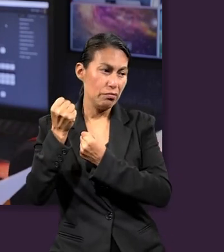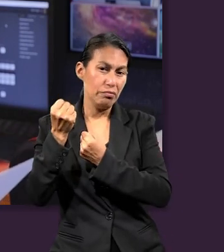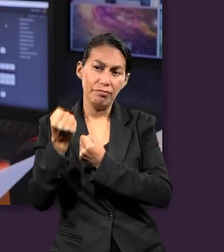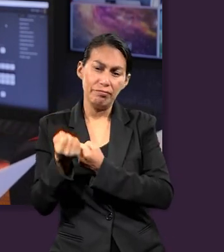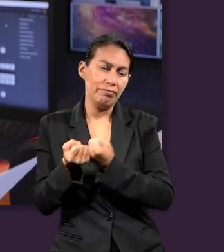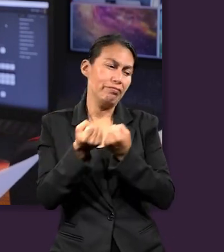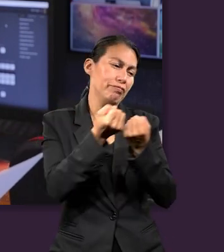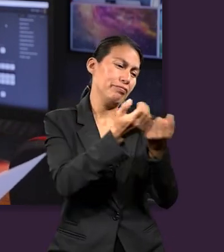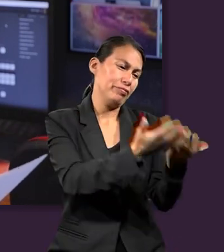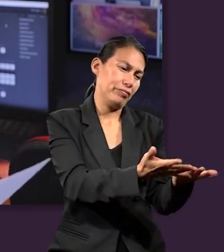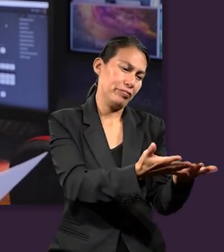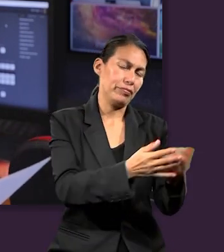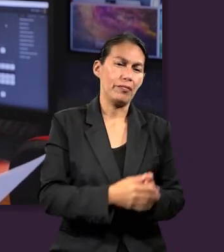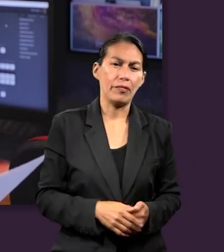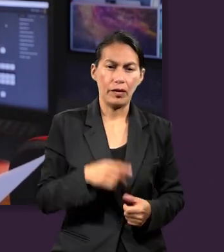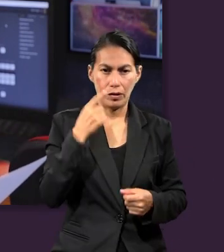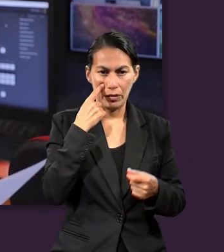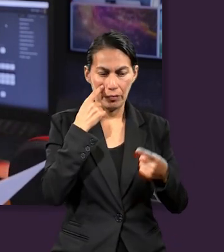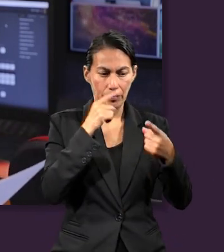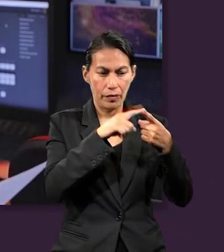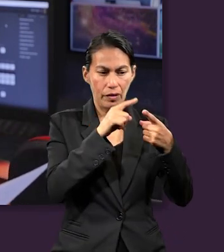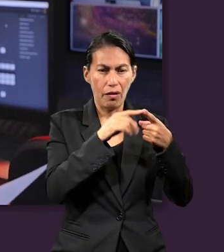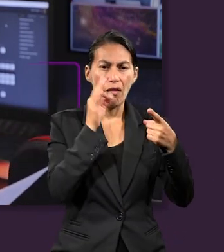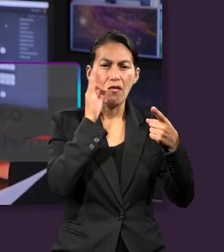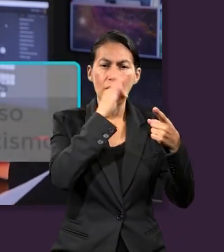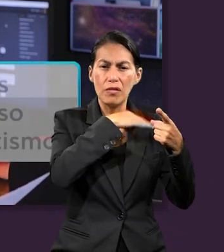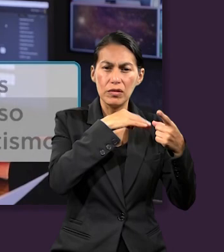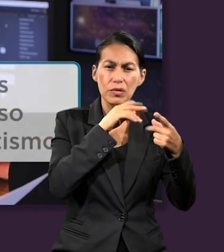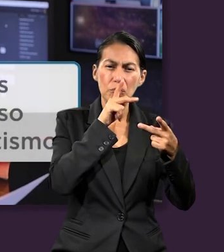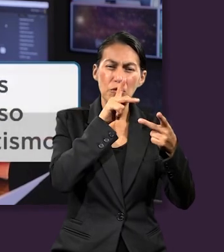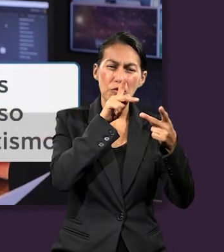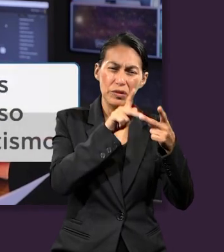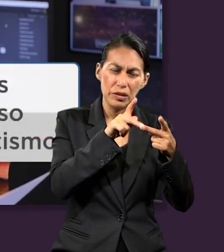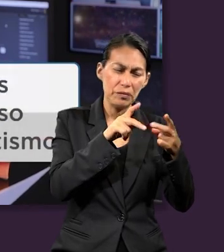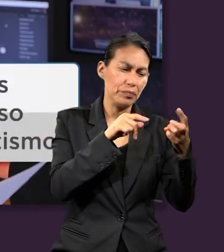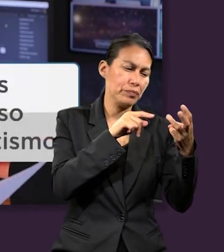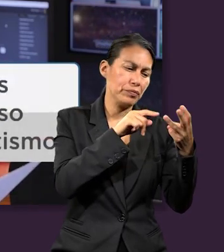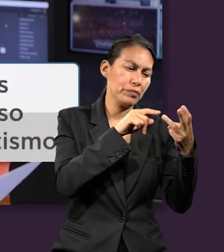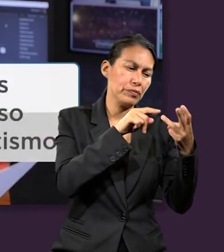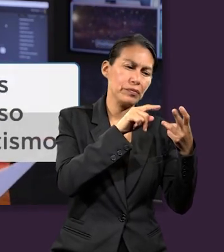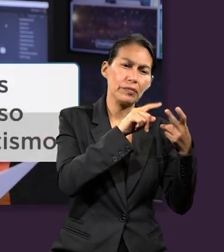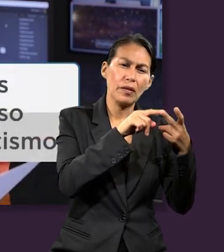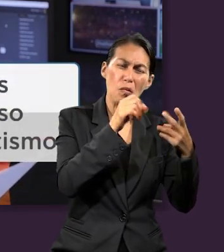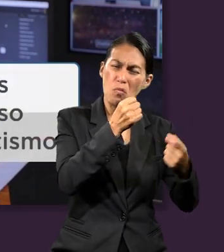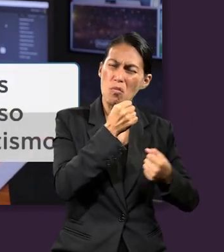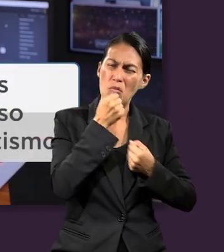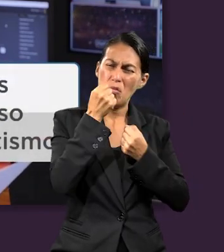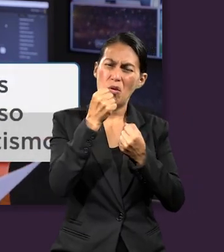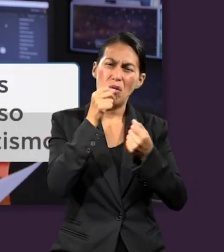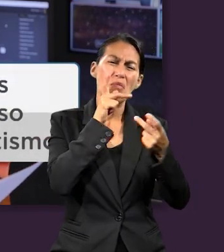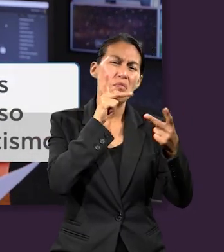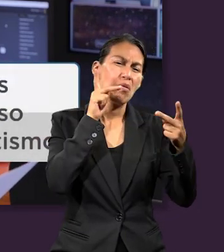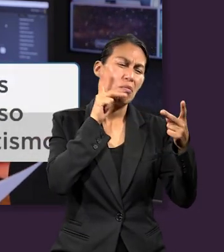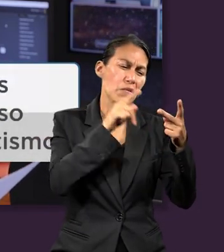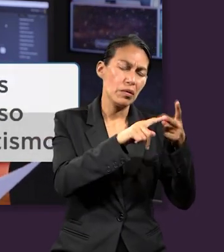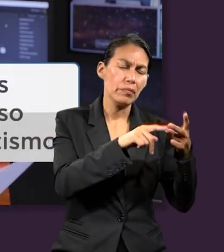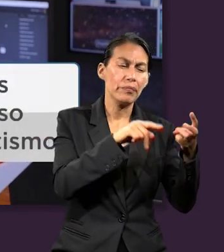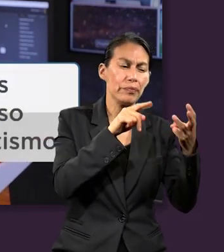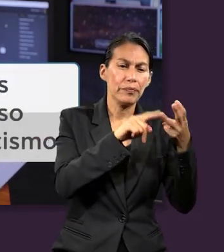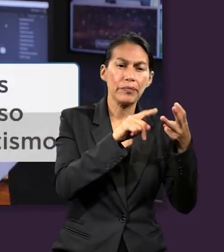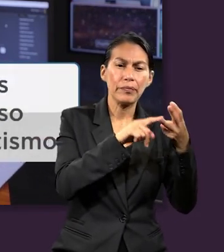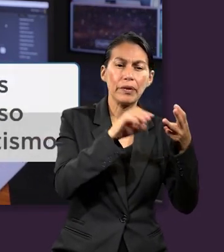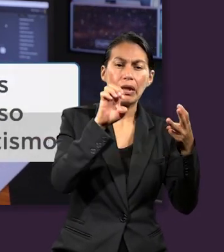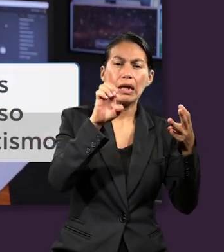caerán bajo El dominio de las tres ramas el falso protestantismo el poder papal